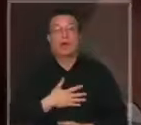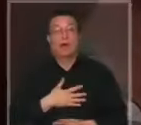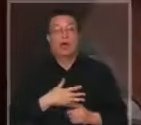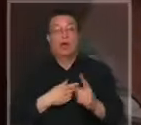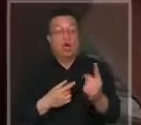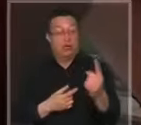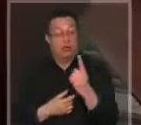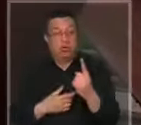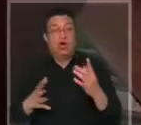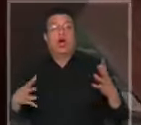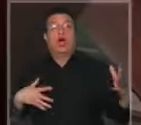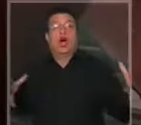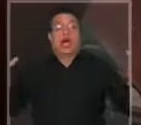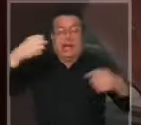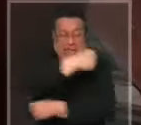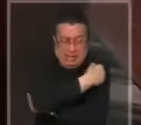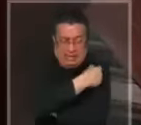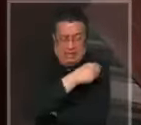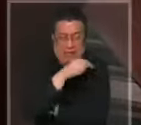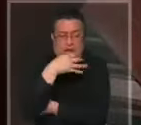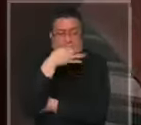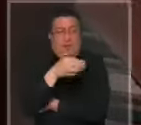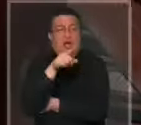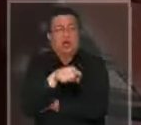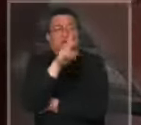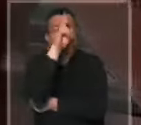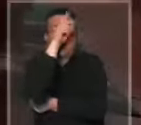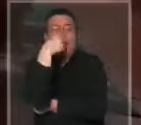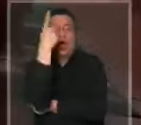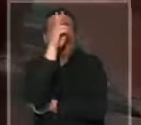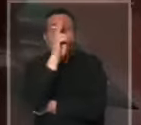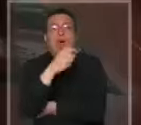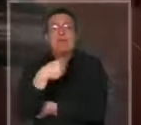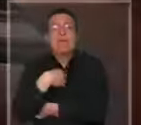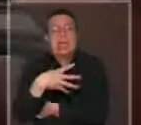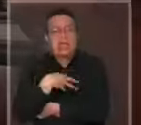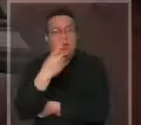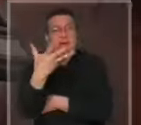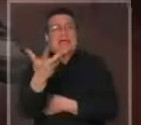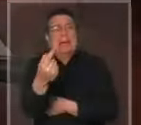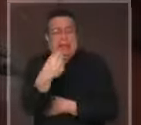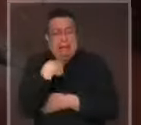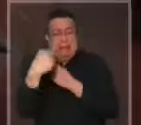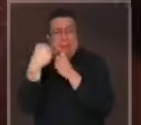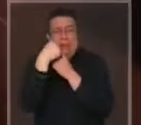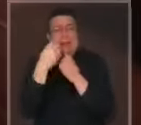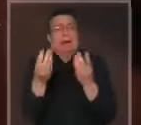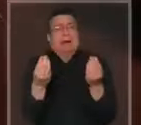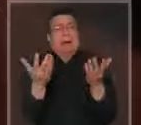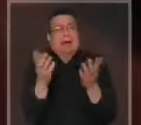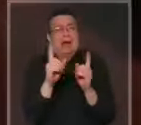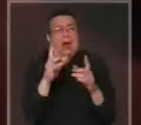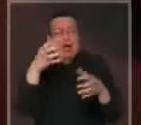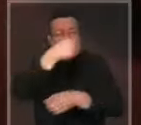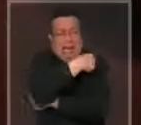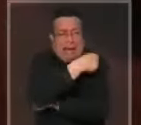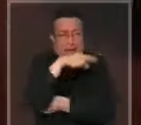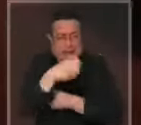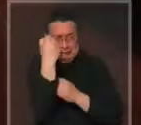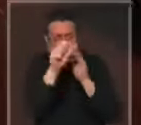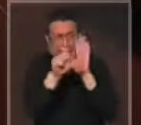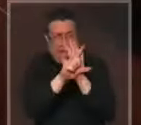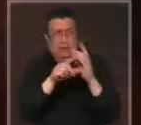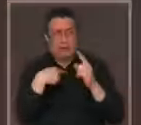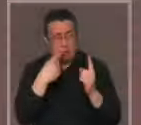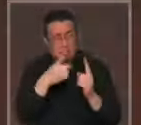Mi amor, le digo yo, eres igual a mi hijo, eres igual a mi hijo, ¿qué me vas a hacer? ¿Qué me vaya a hacer? Entonces, lo único que te pido, si me vaya a